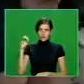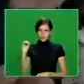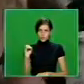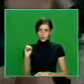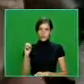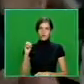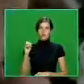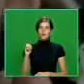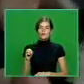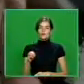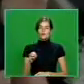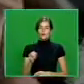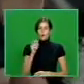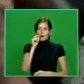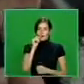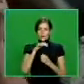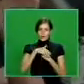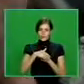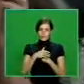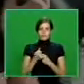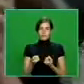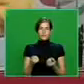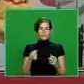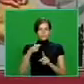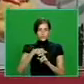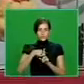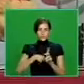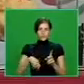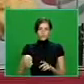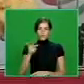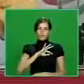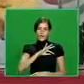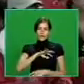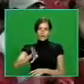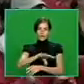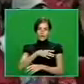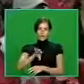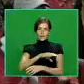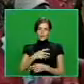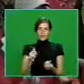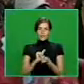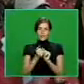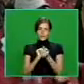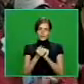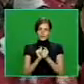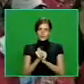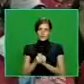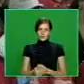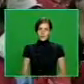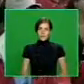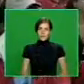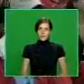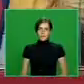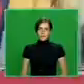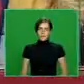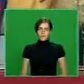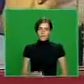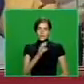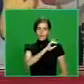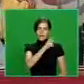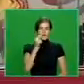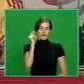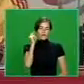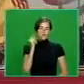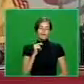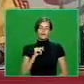luchador social cantante deportista a la jefa de gobierno